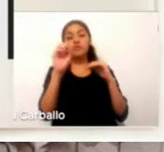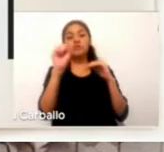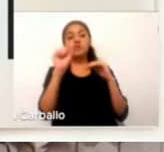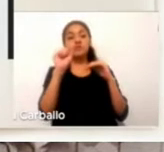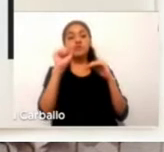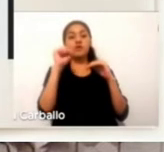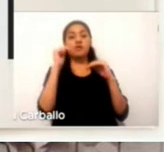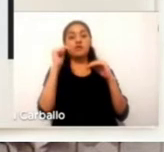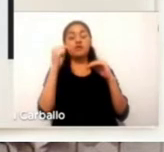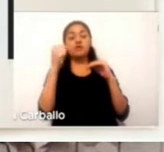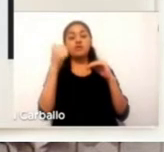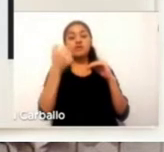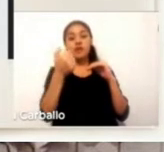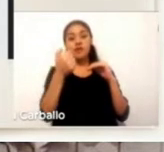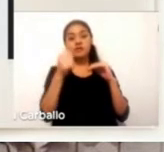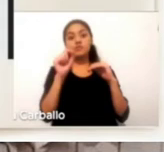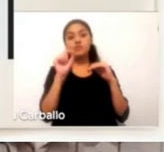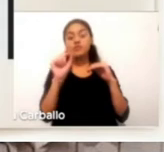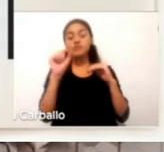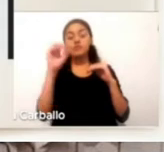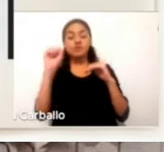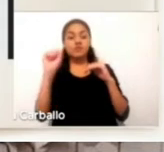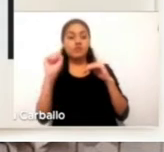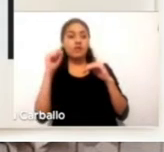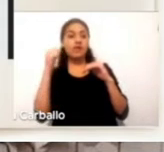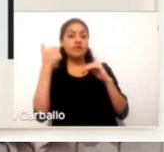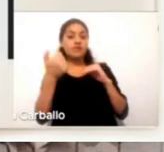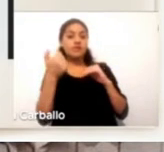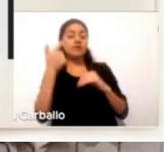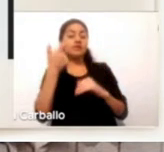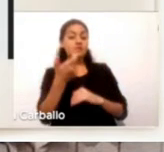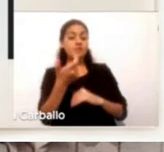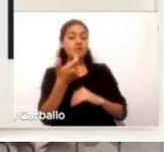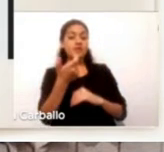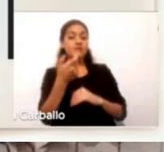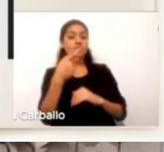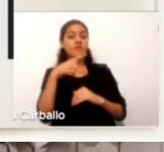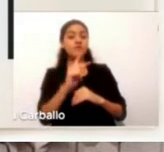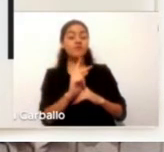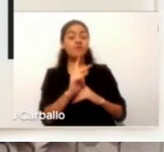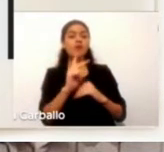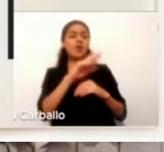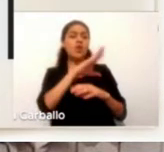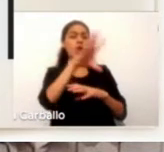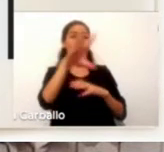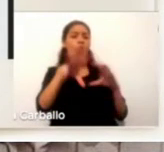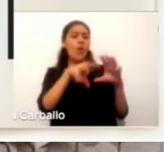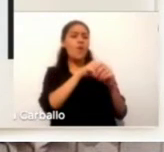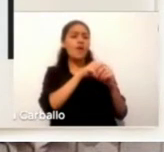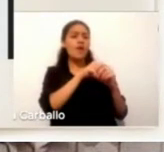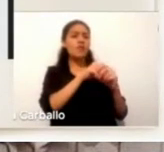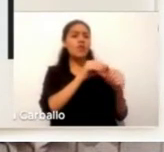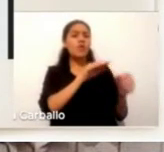64.616.266.46 pesos, mientras que la cantidad pecuniaria erogada sumó